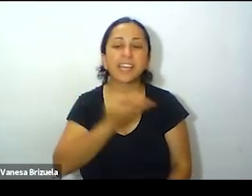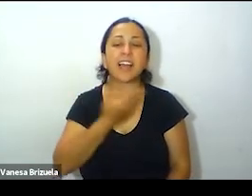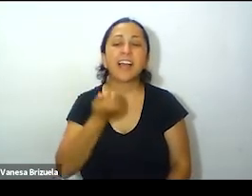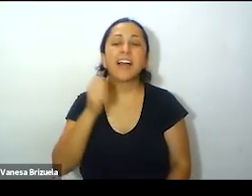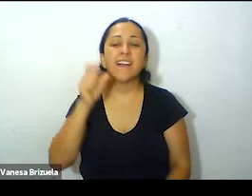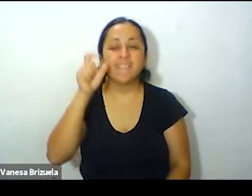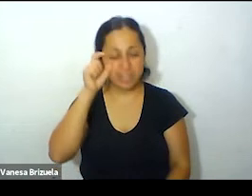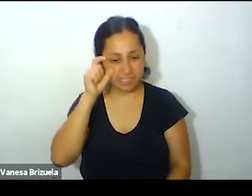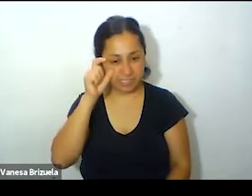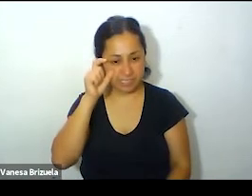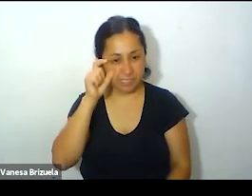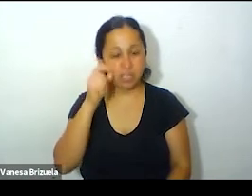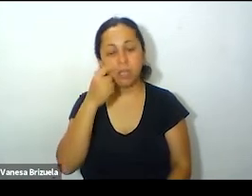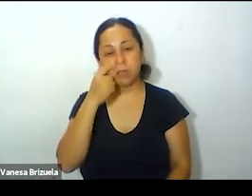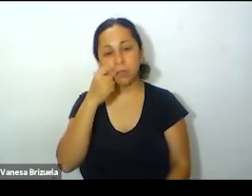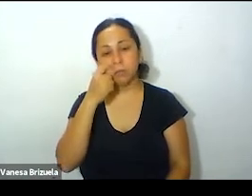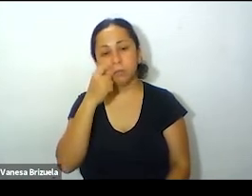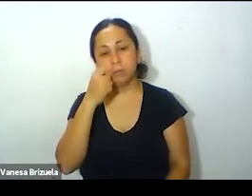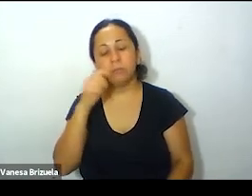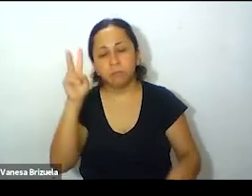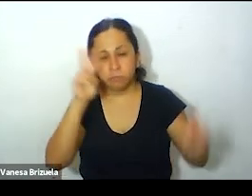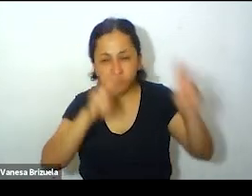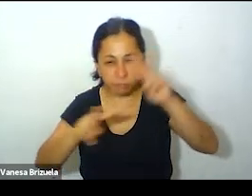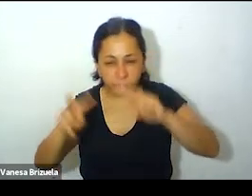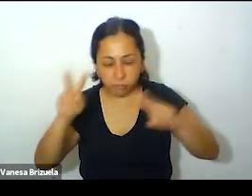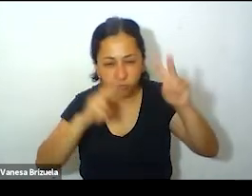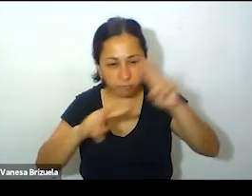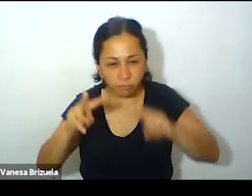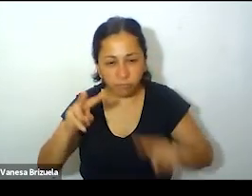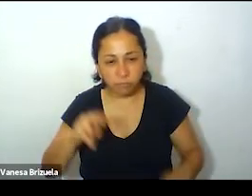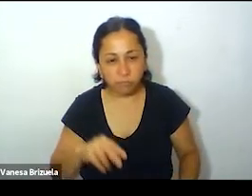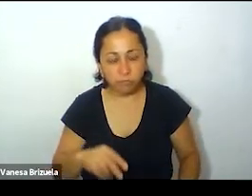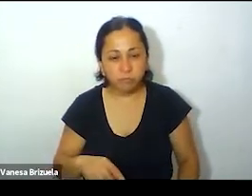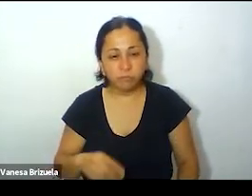Vamos a tener un buscador para buscar